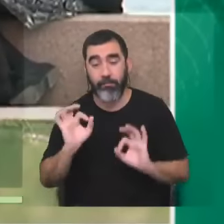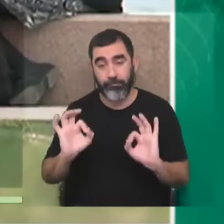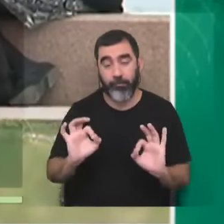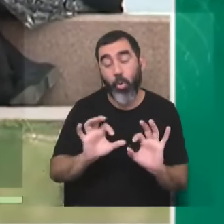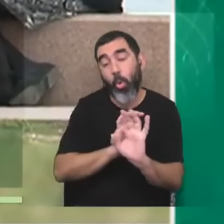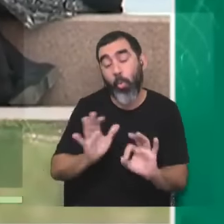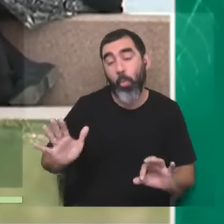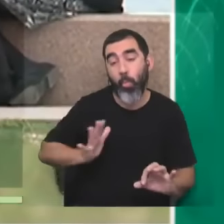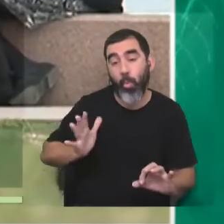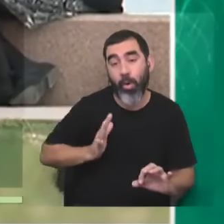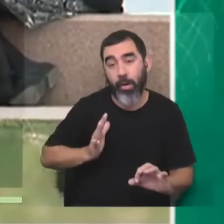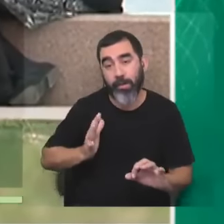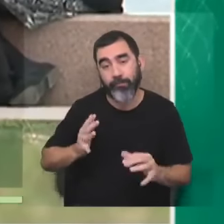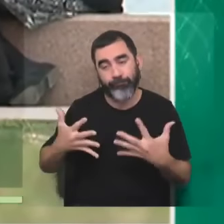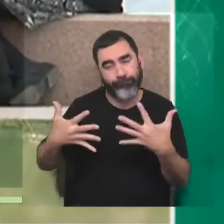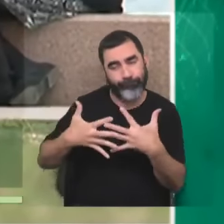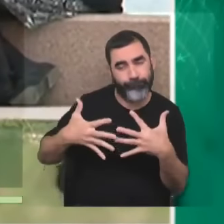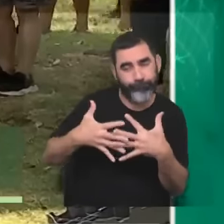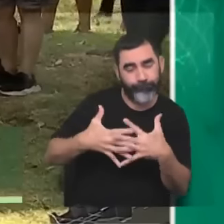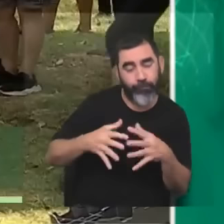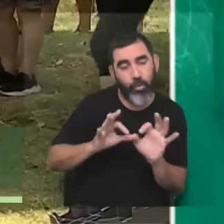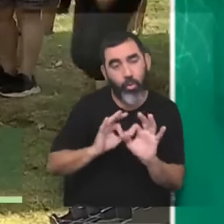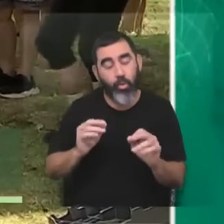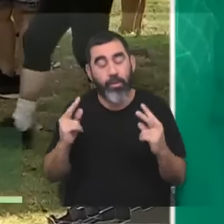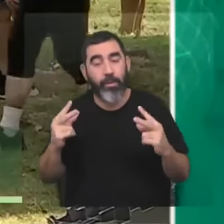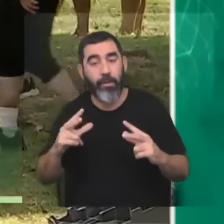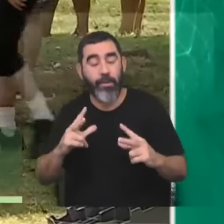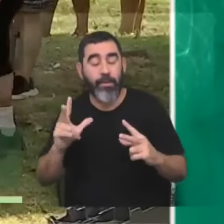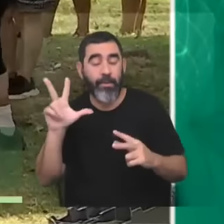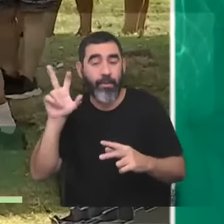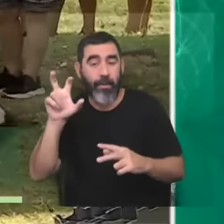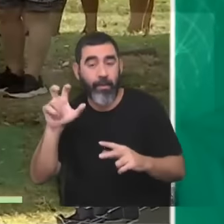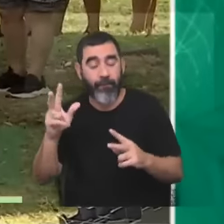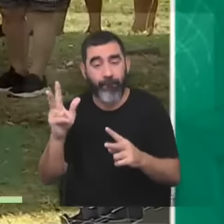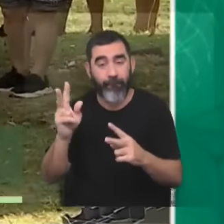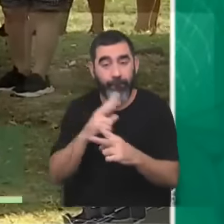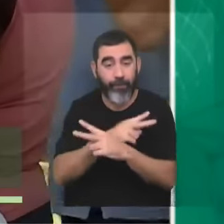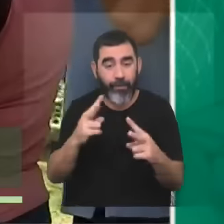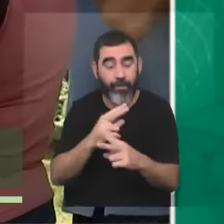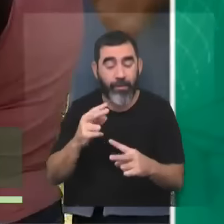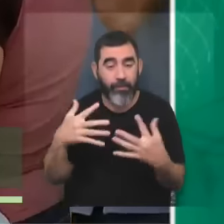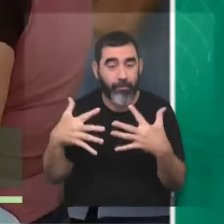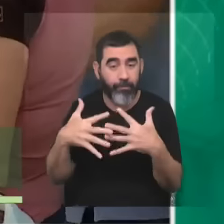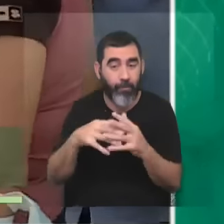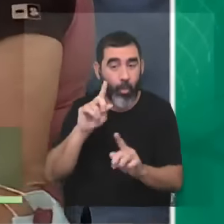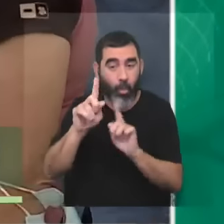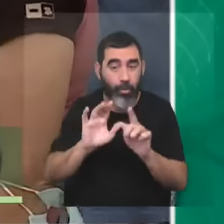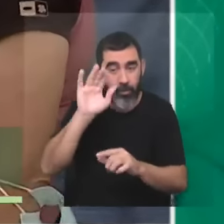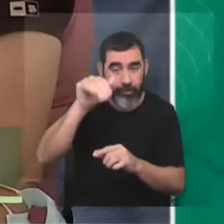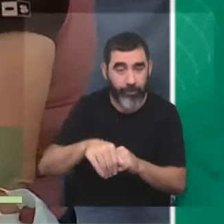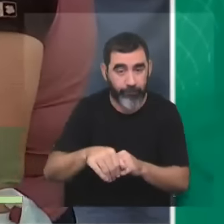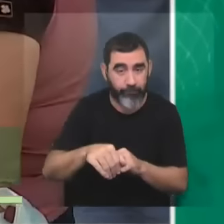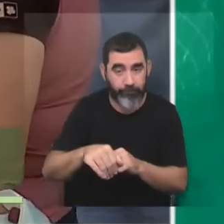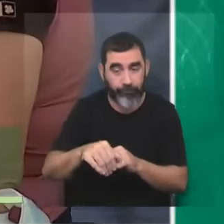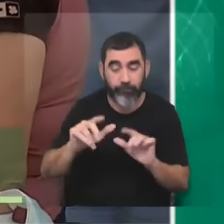que ser mujer marrón o que ser travestí marrón en en un un unidad entonces Bueno estamos